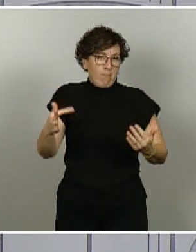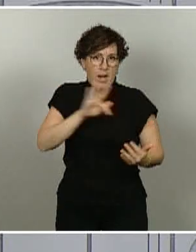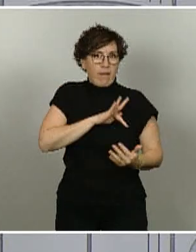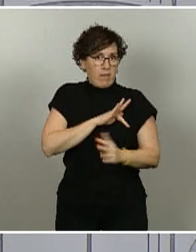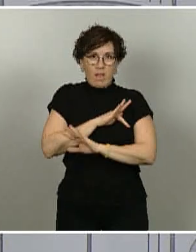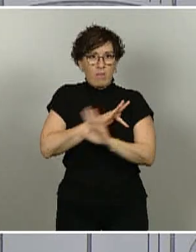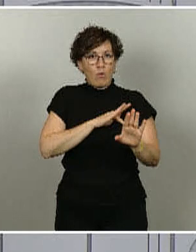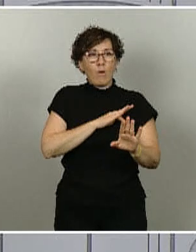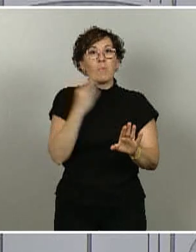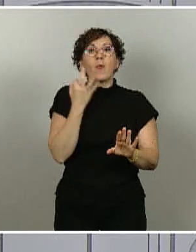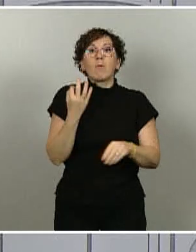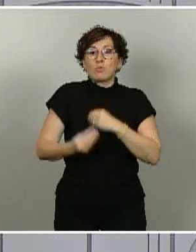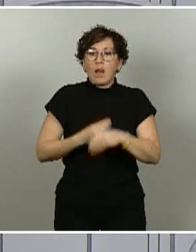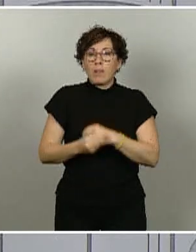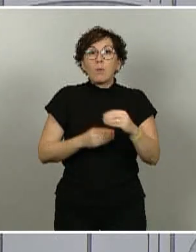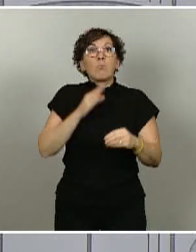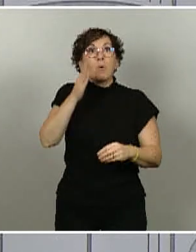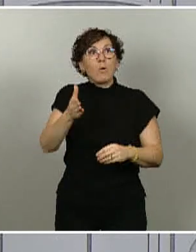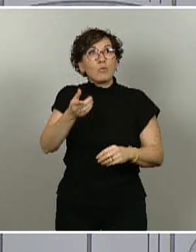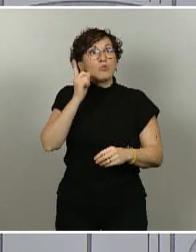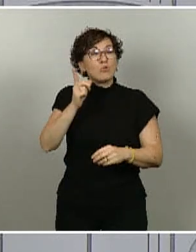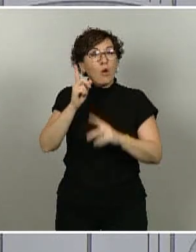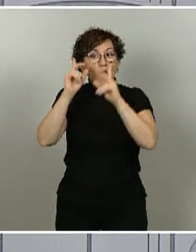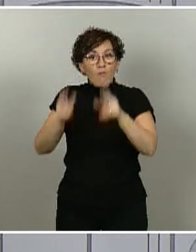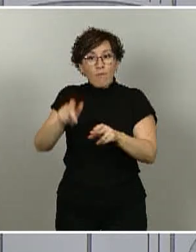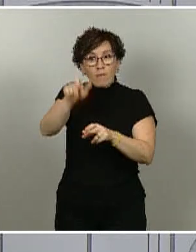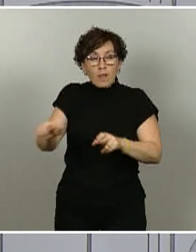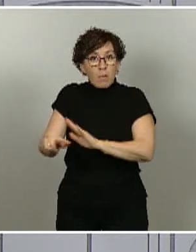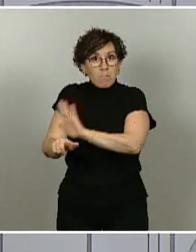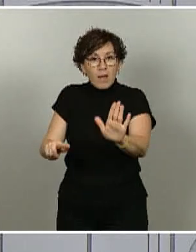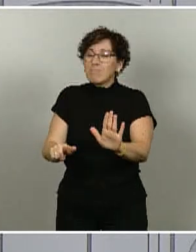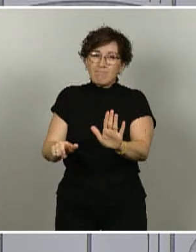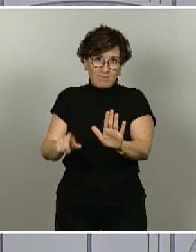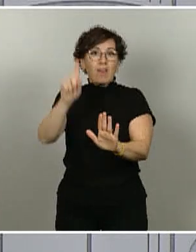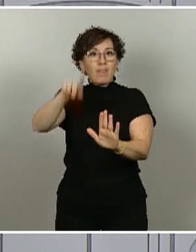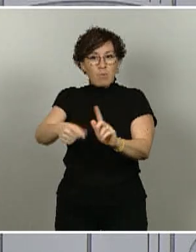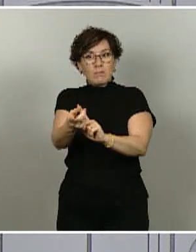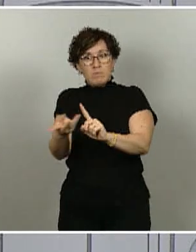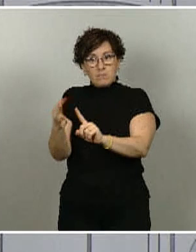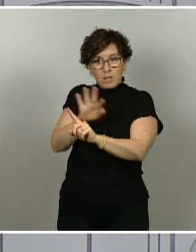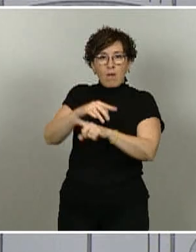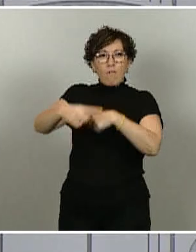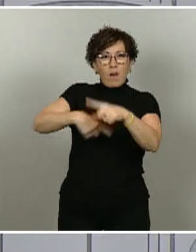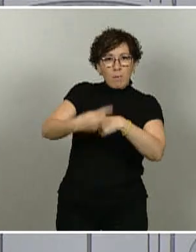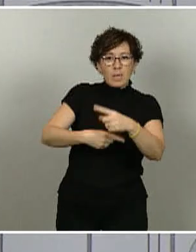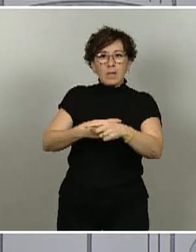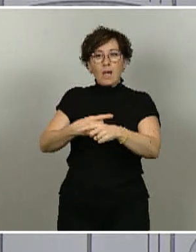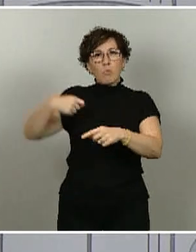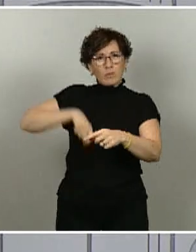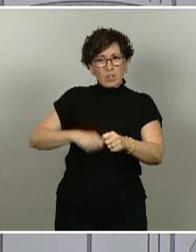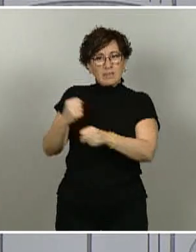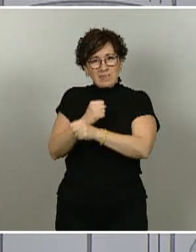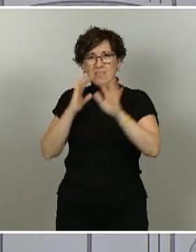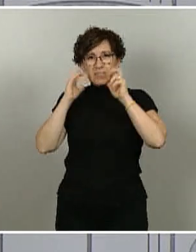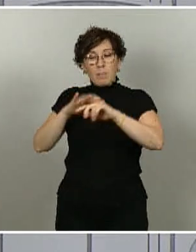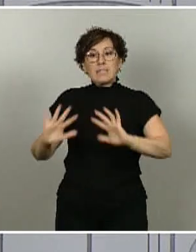no solo por los fallecidos, sino también por sus familias y por todos aquellos que han estado a su alrededor tratando de salvarles la vida y que desgraciadamente al